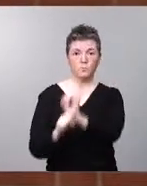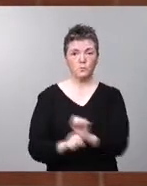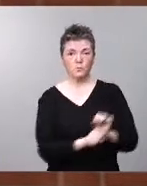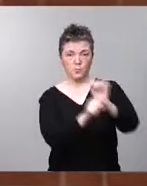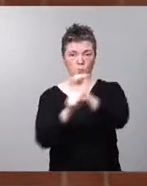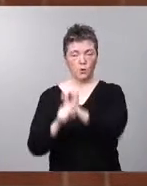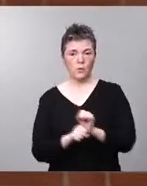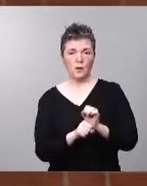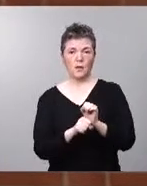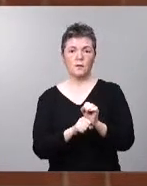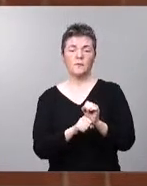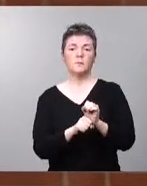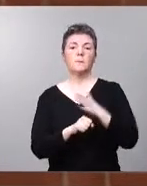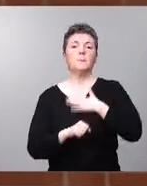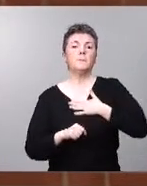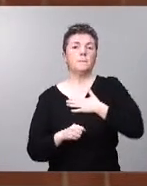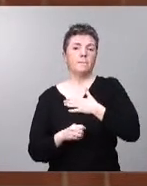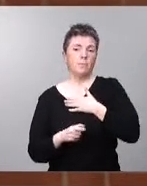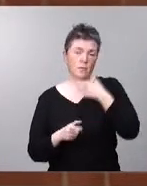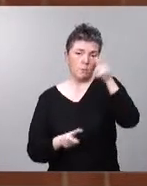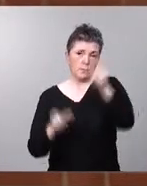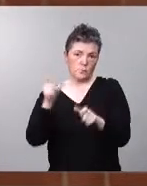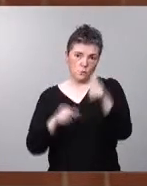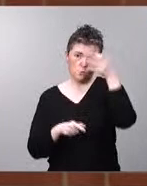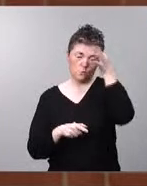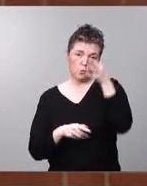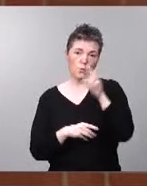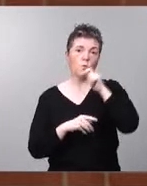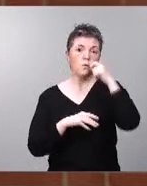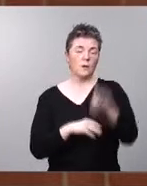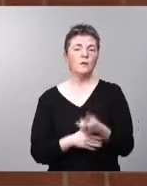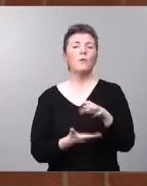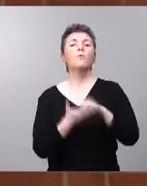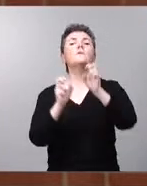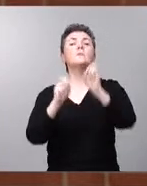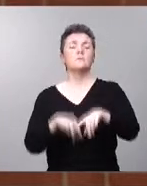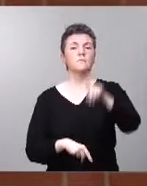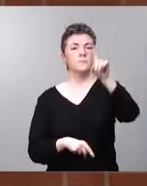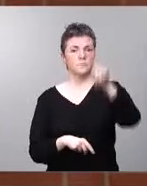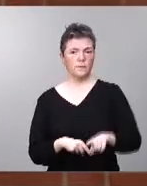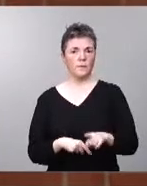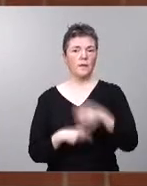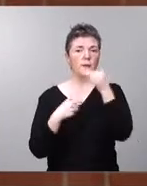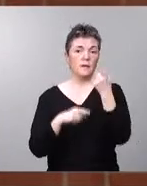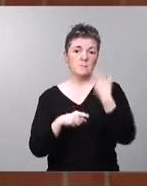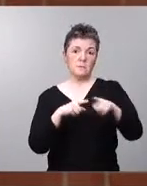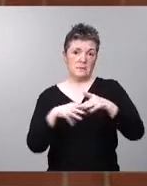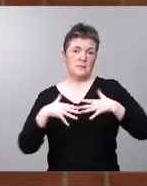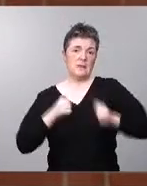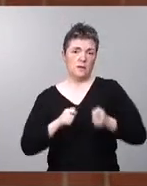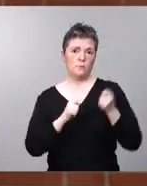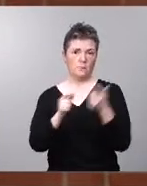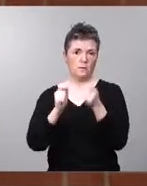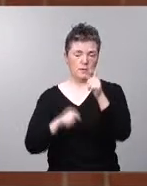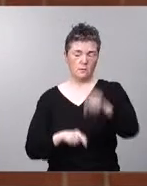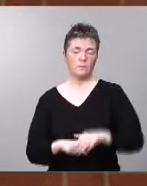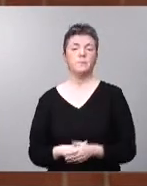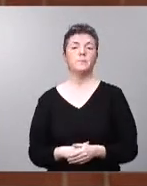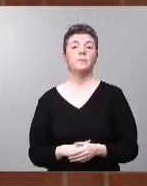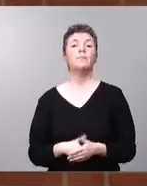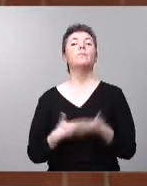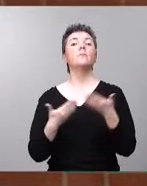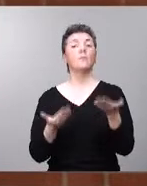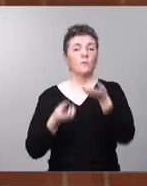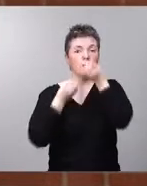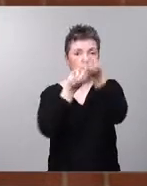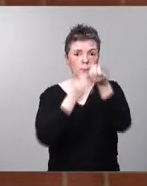del pueblo de ucrania y sin duda alguna también con material sanitario de todo ello he informado al líder